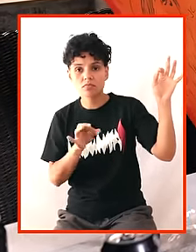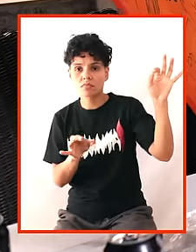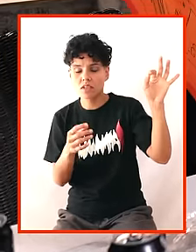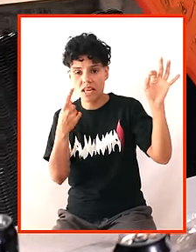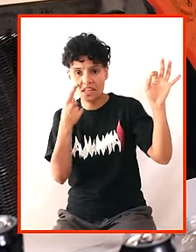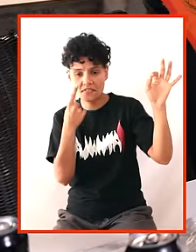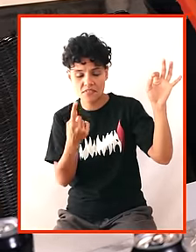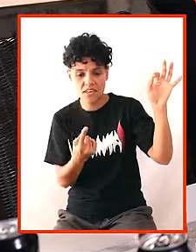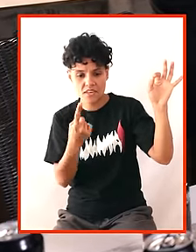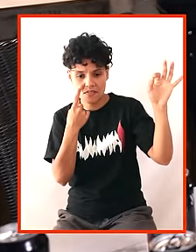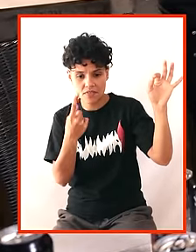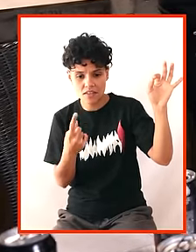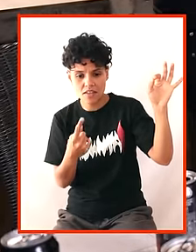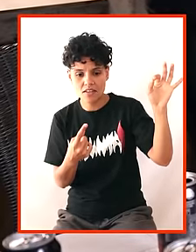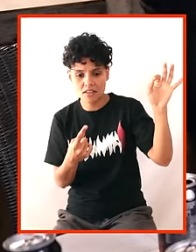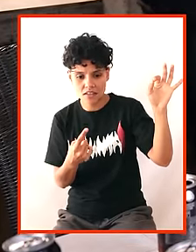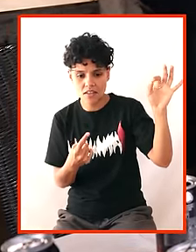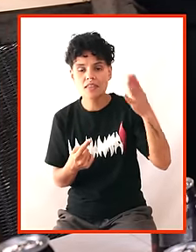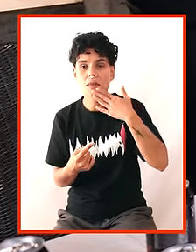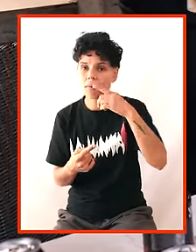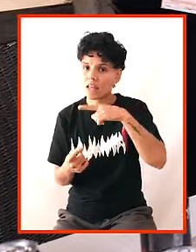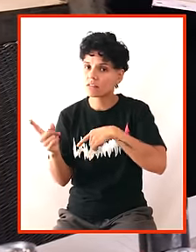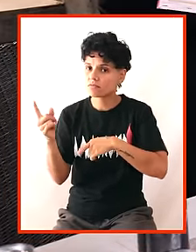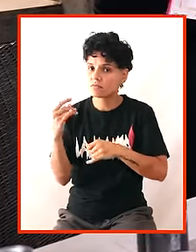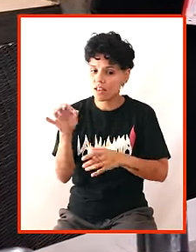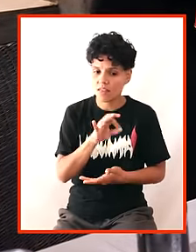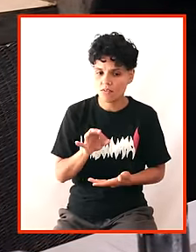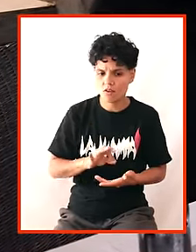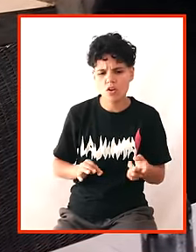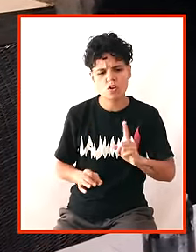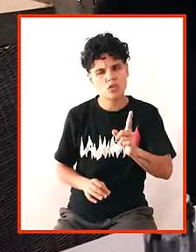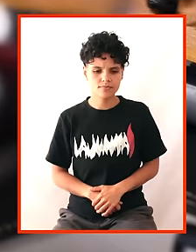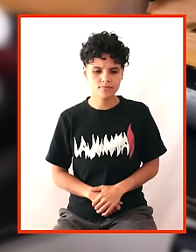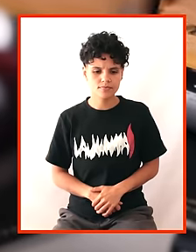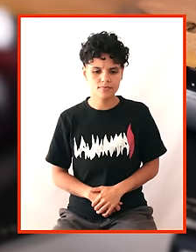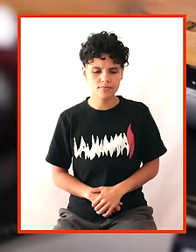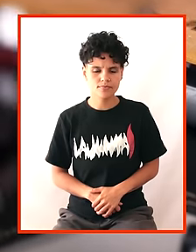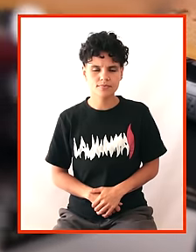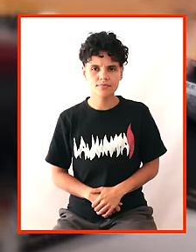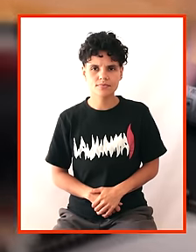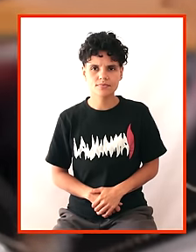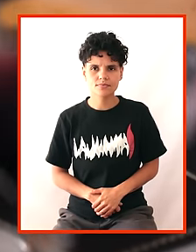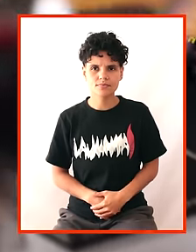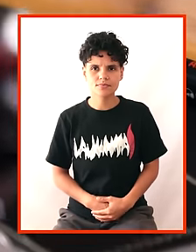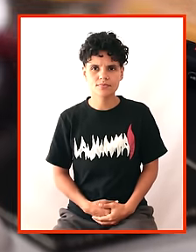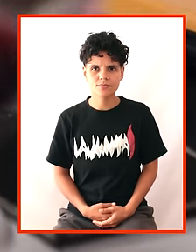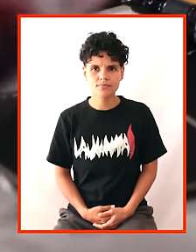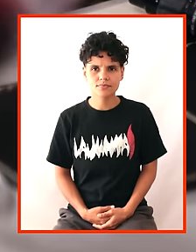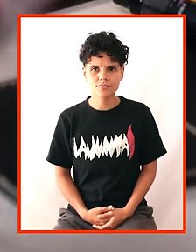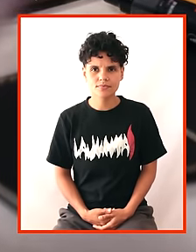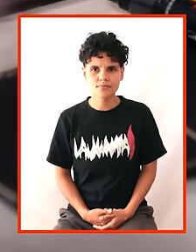nuestra. No queremos meterle expresión. Oye, acá también tenemos un gran dibujante, ¿ah? ¿Eh? Cuidado. ¿Sí? No, ya no.